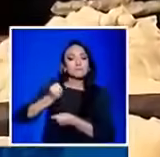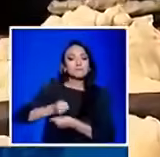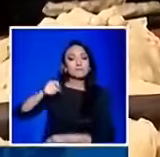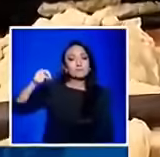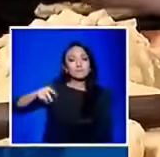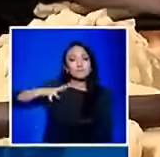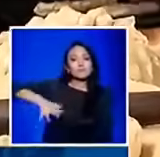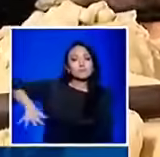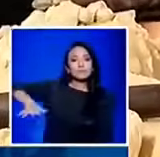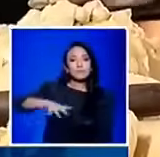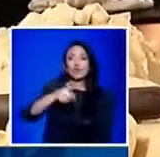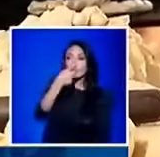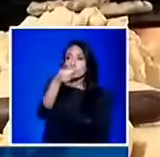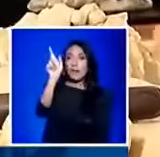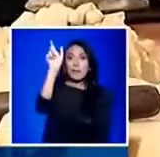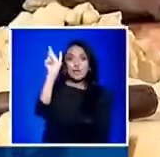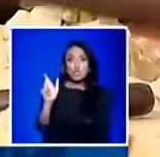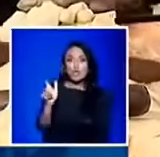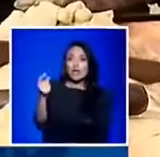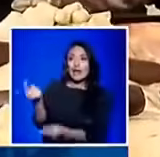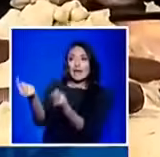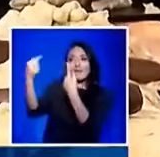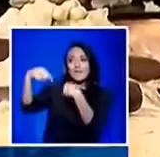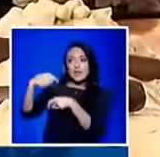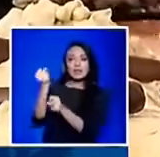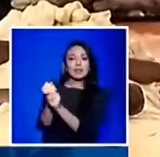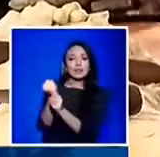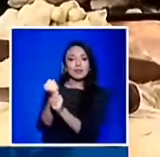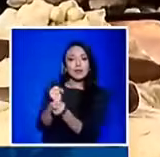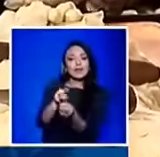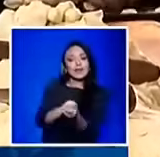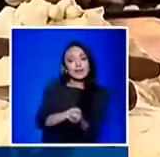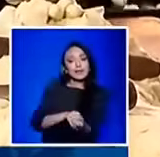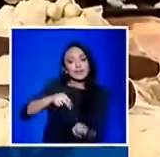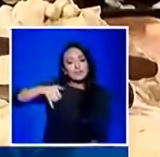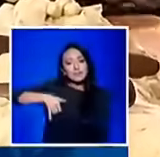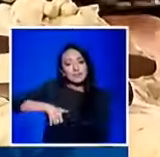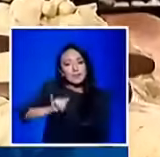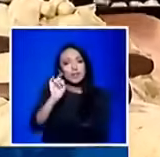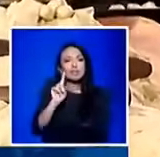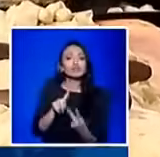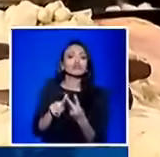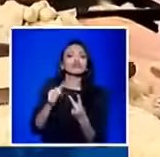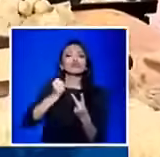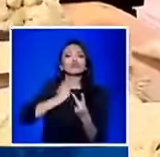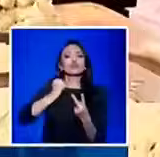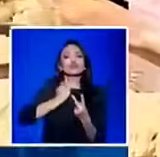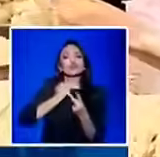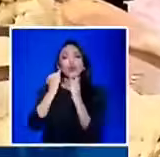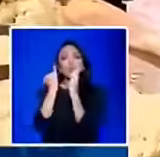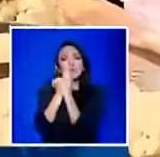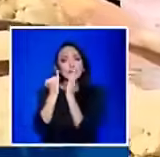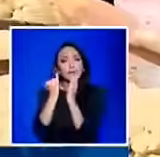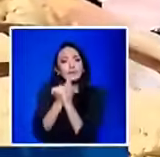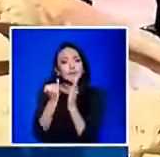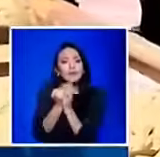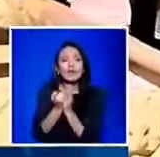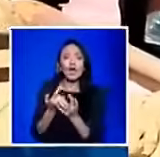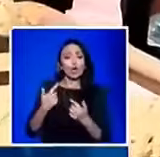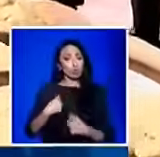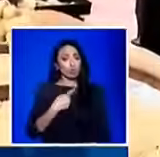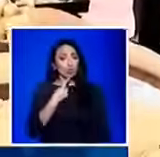creamos fuentes de trabajo, mantenemos la tradición, es nuestra idiosincrasia. Podemos decir con